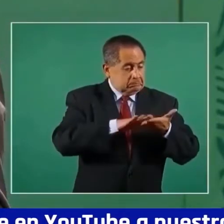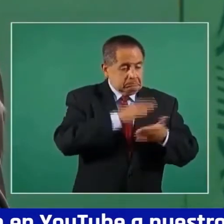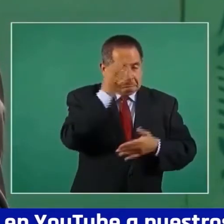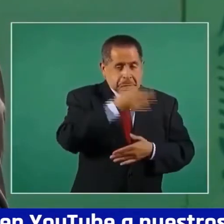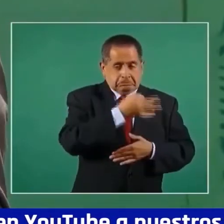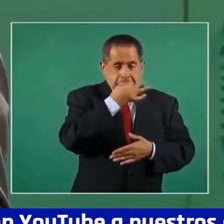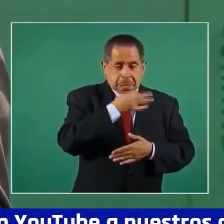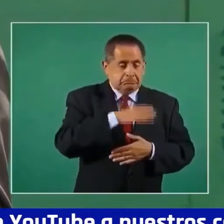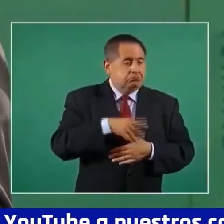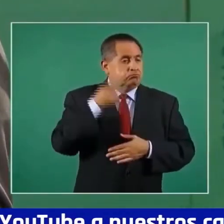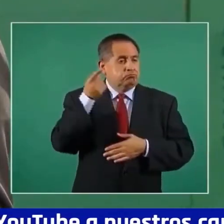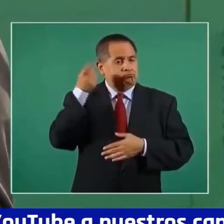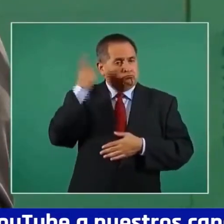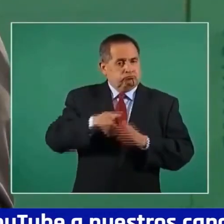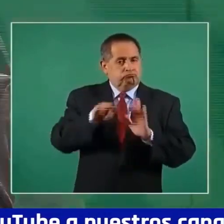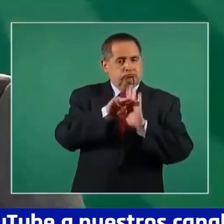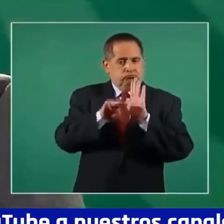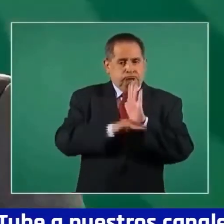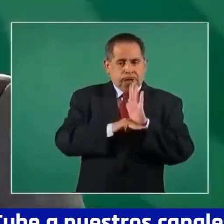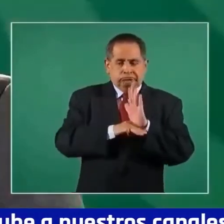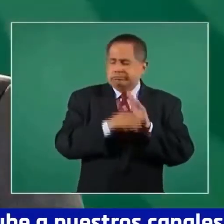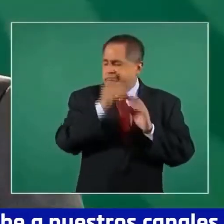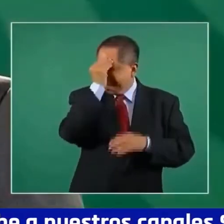olvidan los mandamientos,